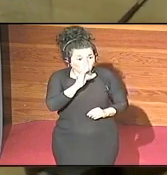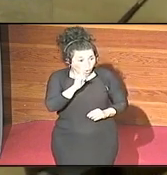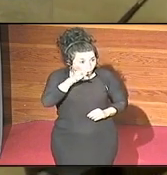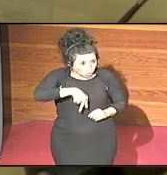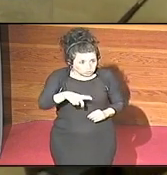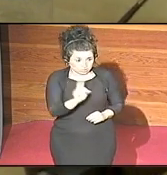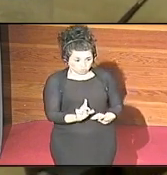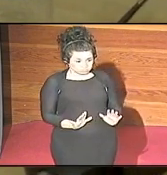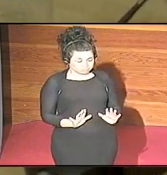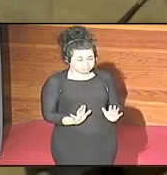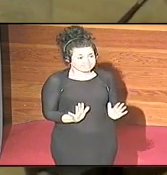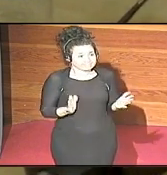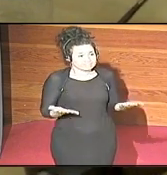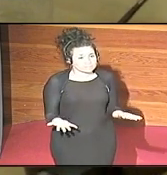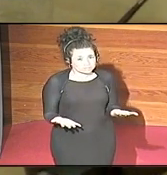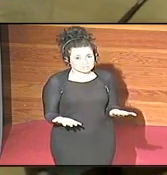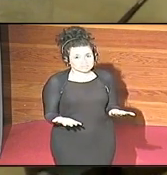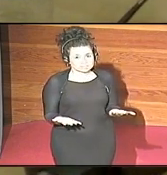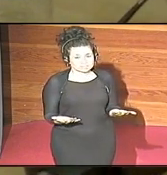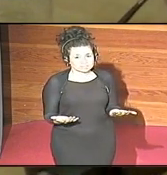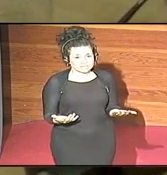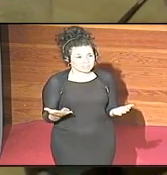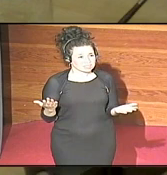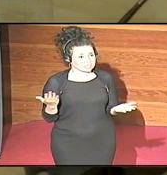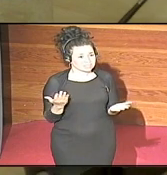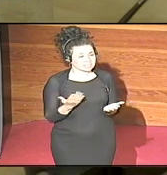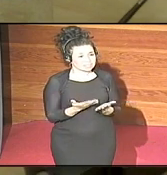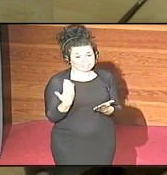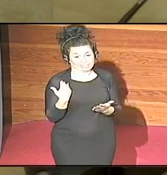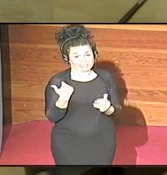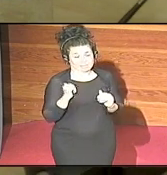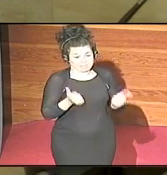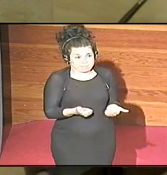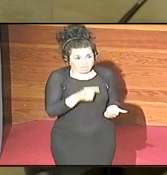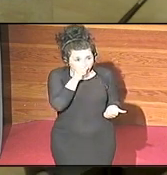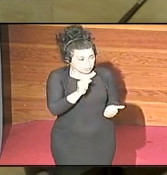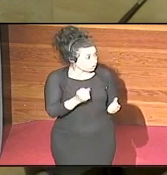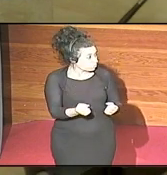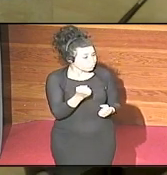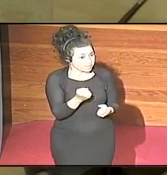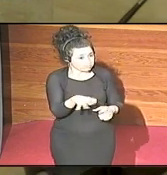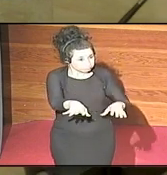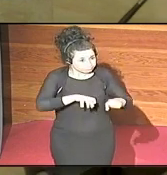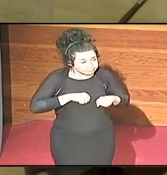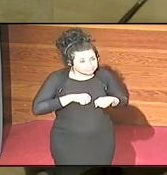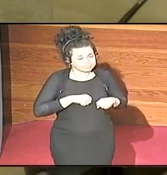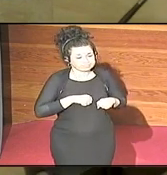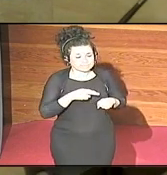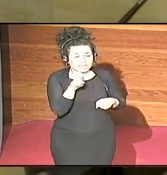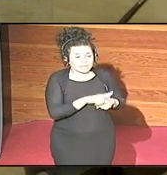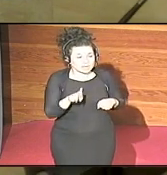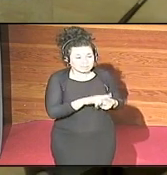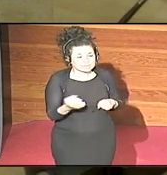Lo que siempre ha dicho, desde que Putin llega al poder, como os he explicado aquí, lo que sí se repite es que